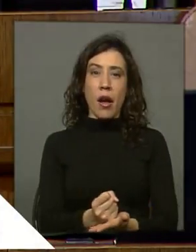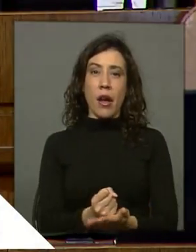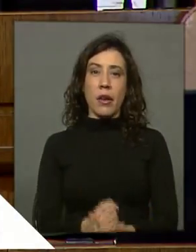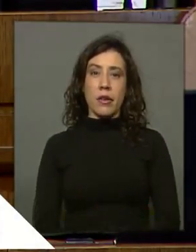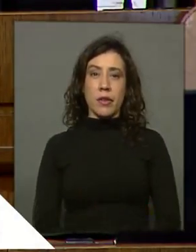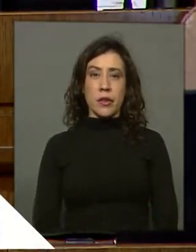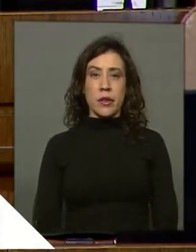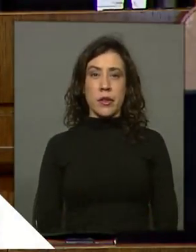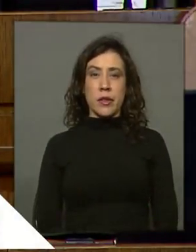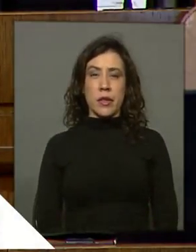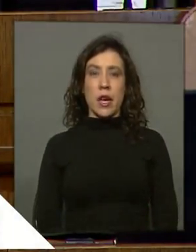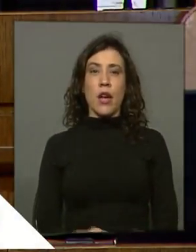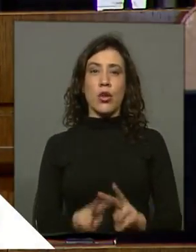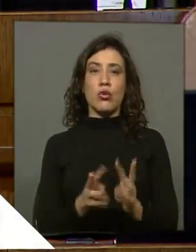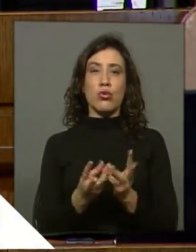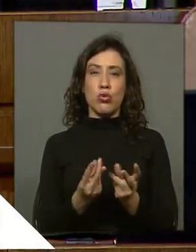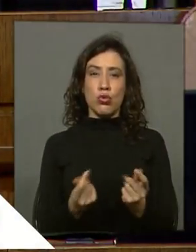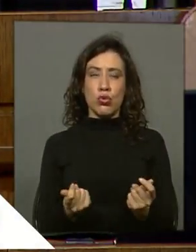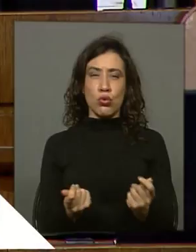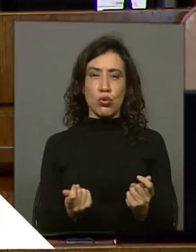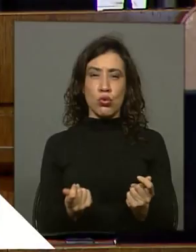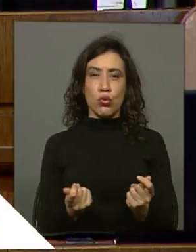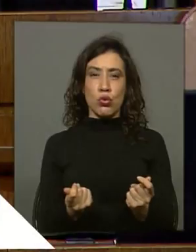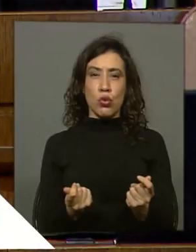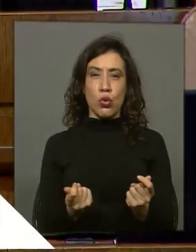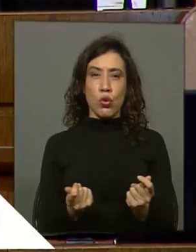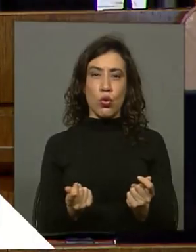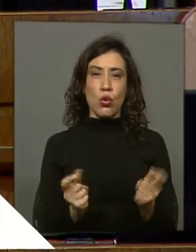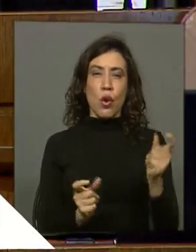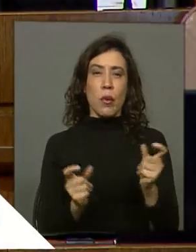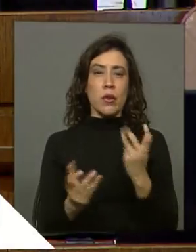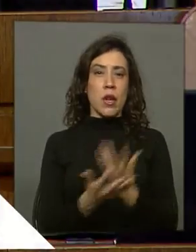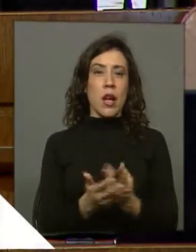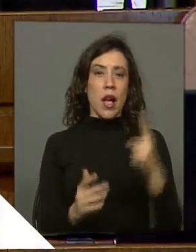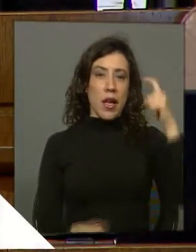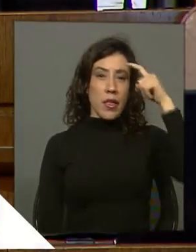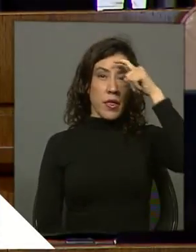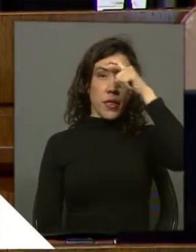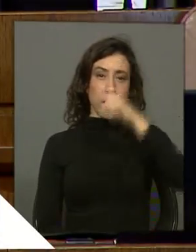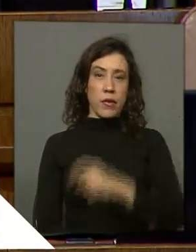a dar soluciones a quienes tienen dificultades